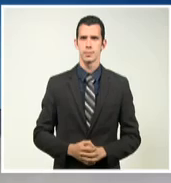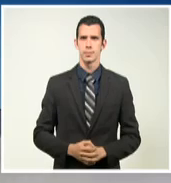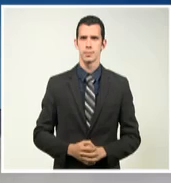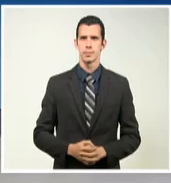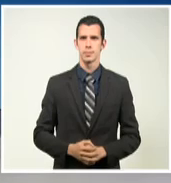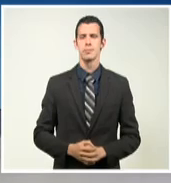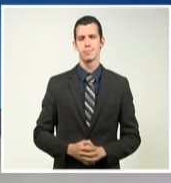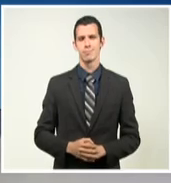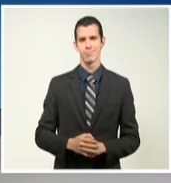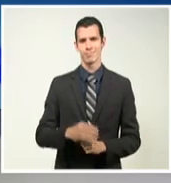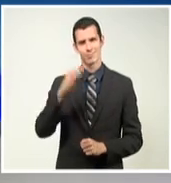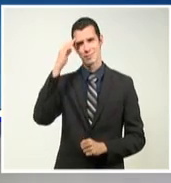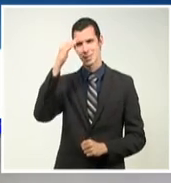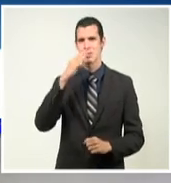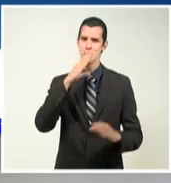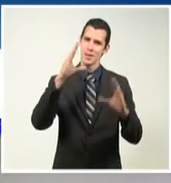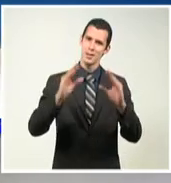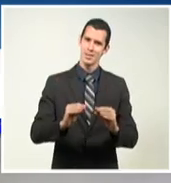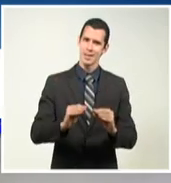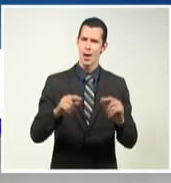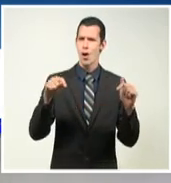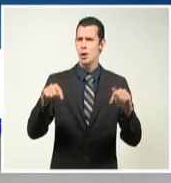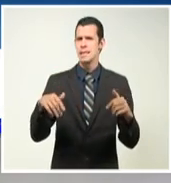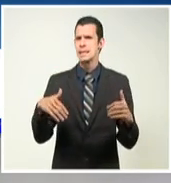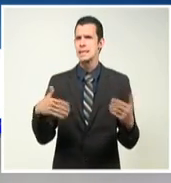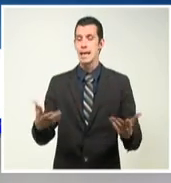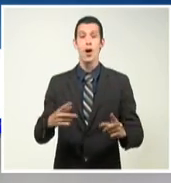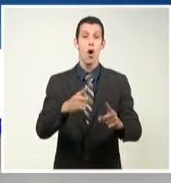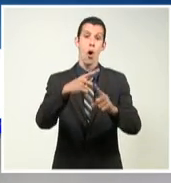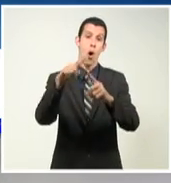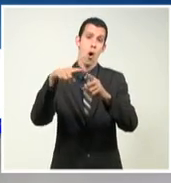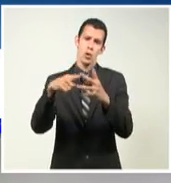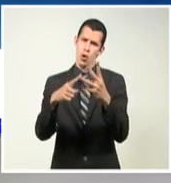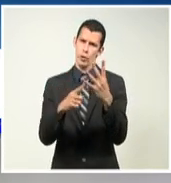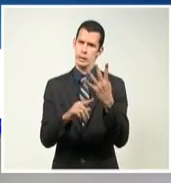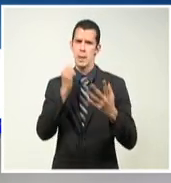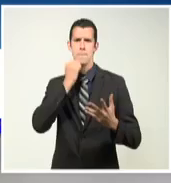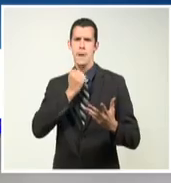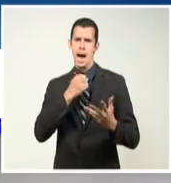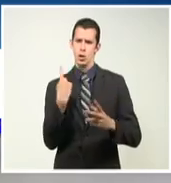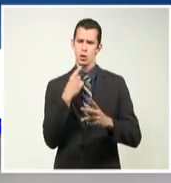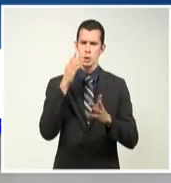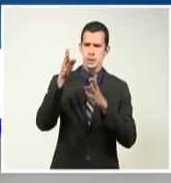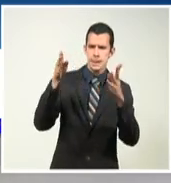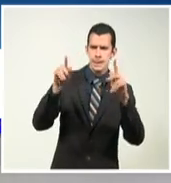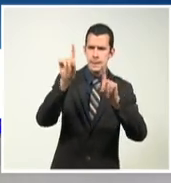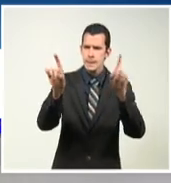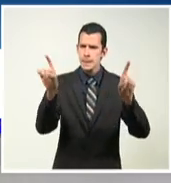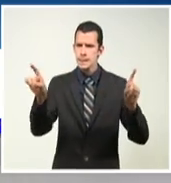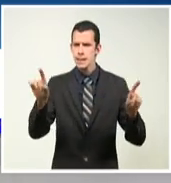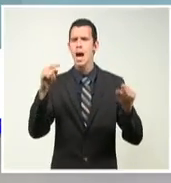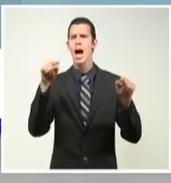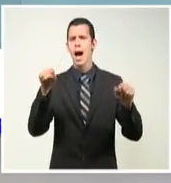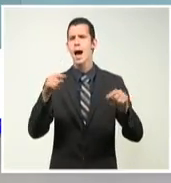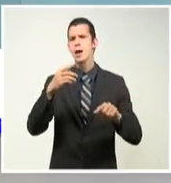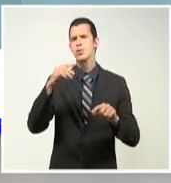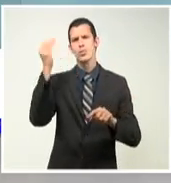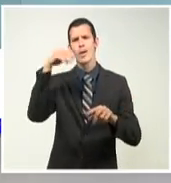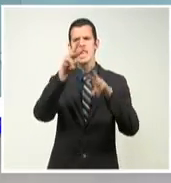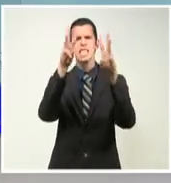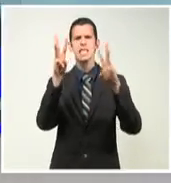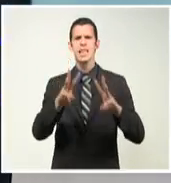Sí, saludos, buenas noches. Hoy les traigo más elementos recogidos en el artículo que publicó Cuba Debate hace